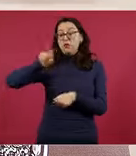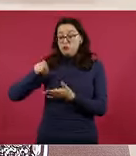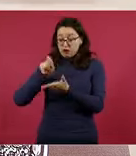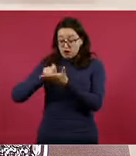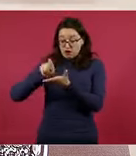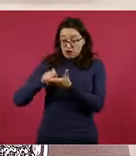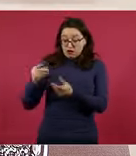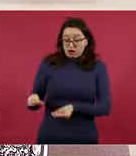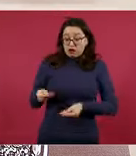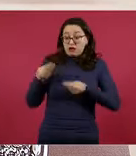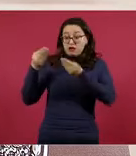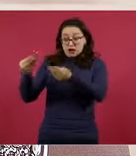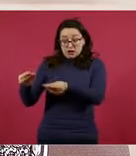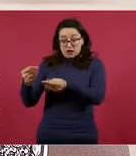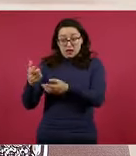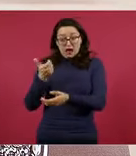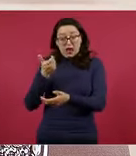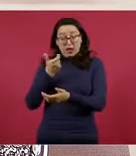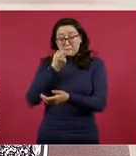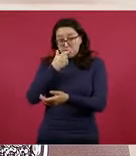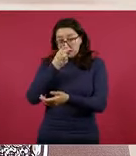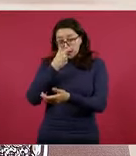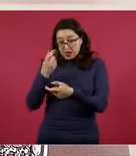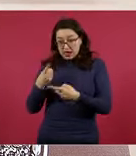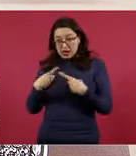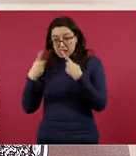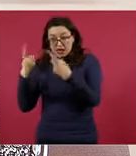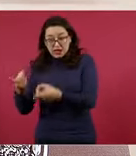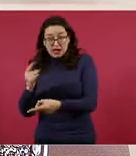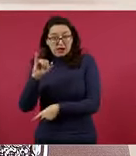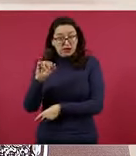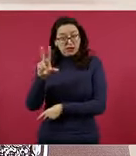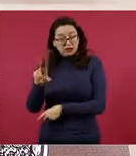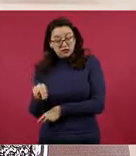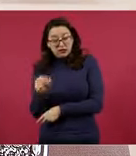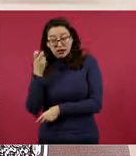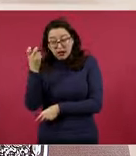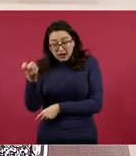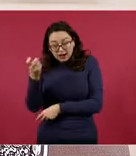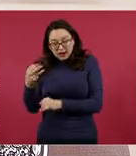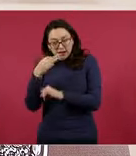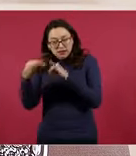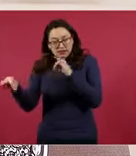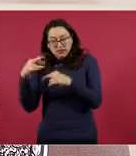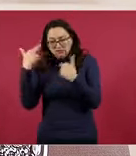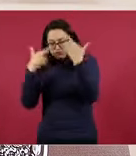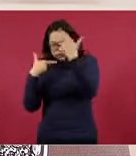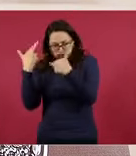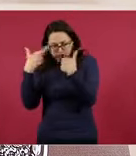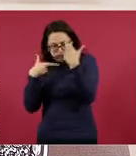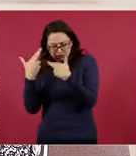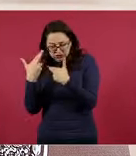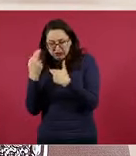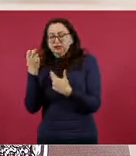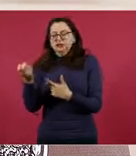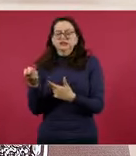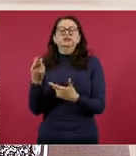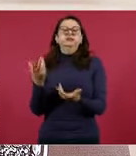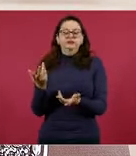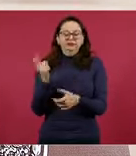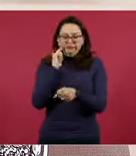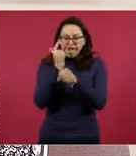de la receta. Hoy con eso hemos logrado que se incrementen el número de claves que